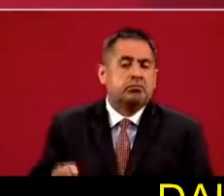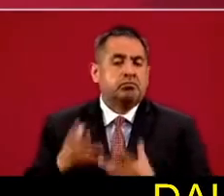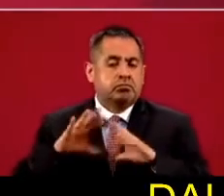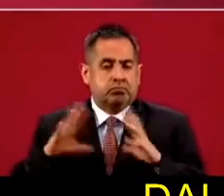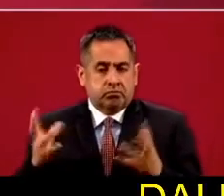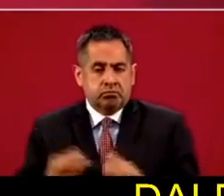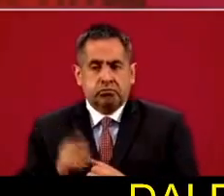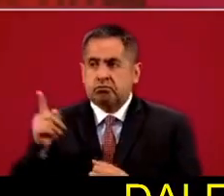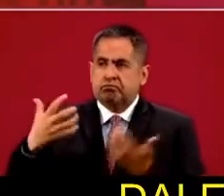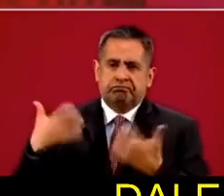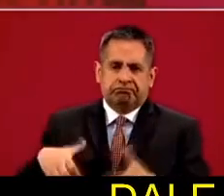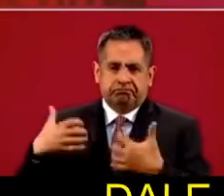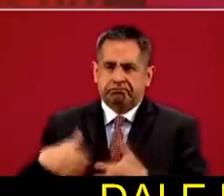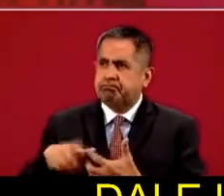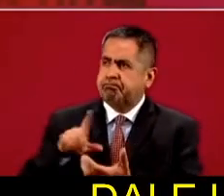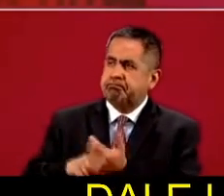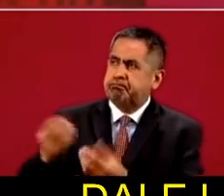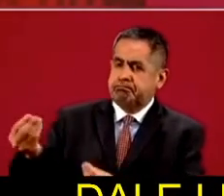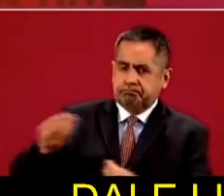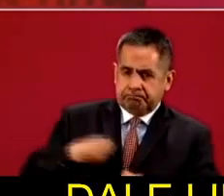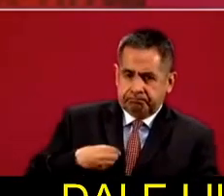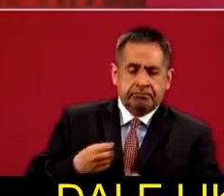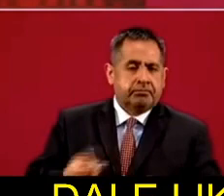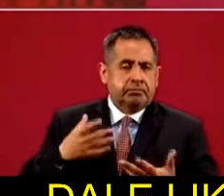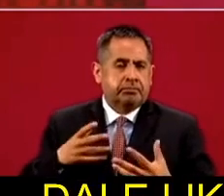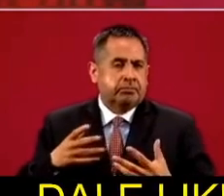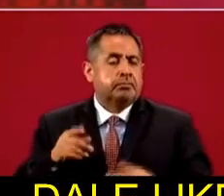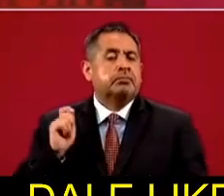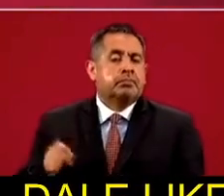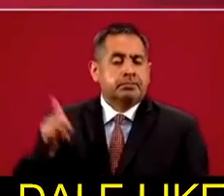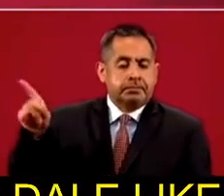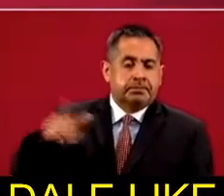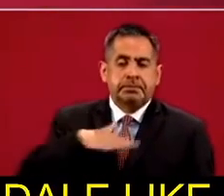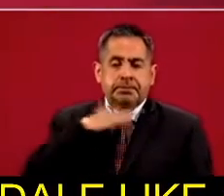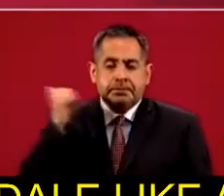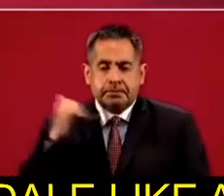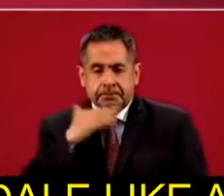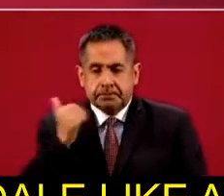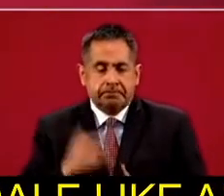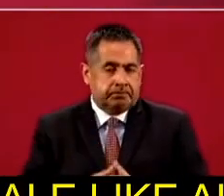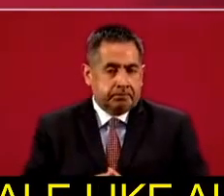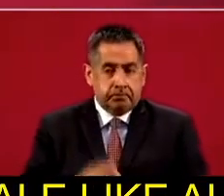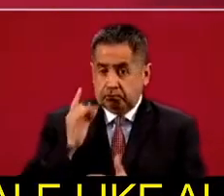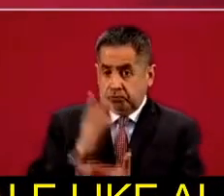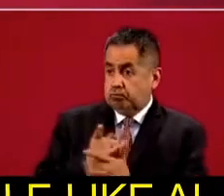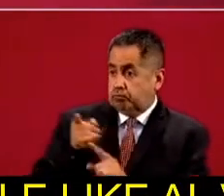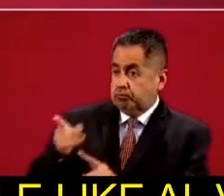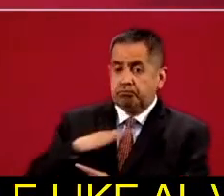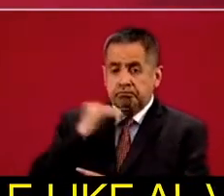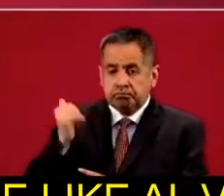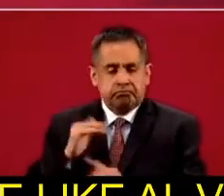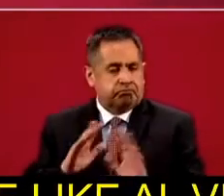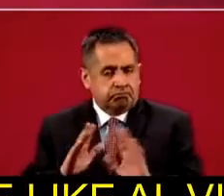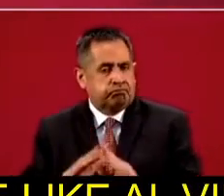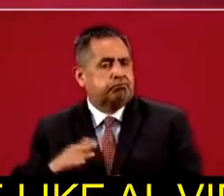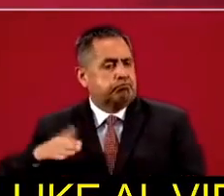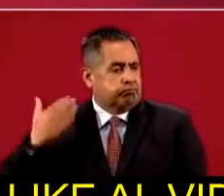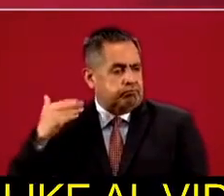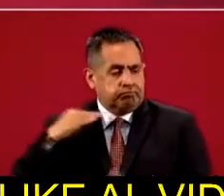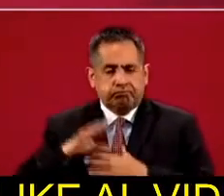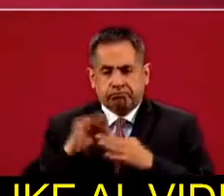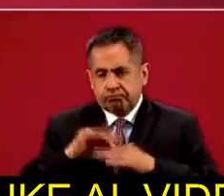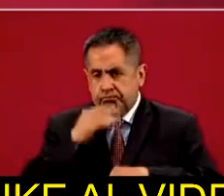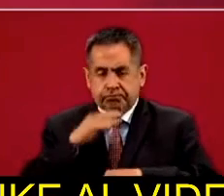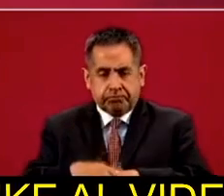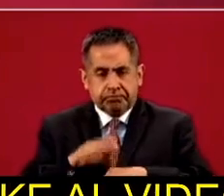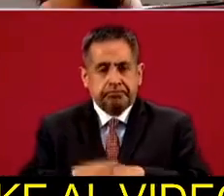puede producir es Alemania, y desde luego no nos quedamos ahí, lo señalé hace unos días.